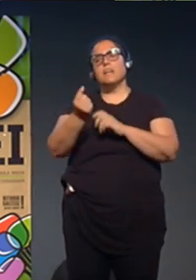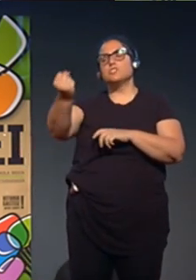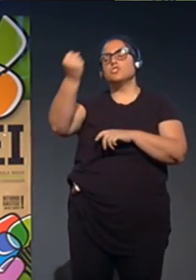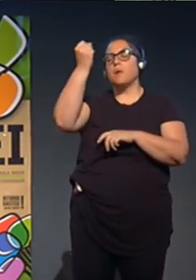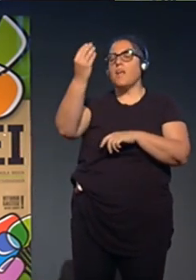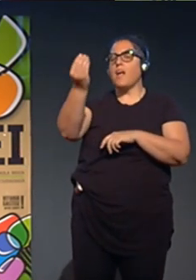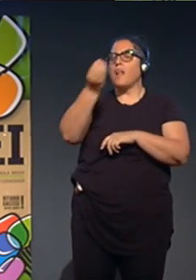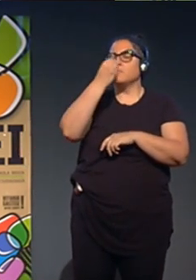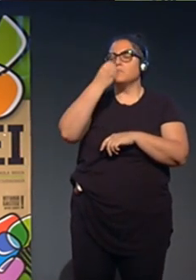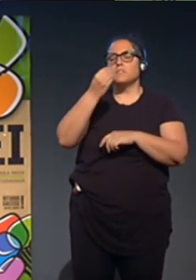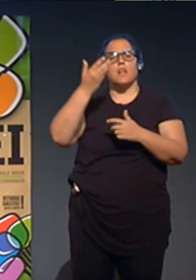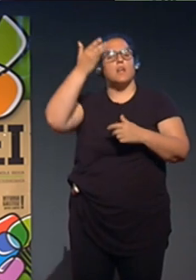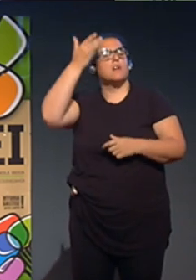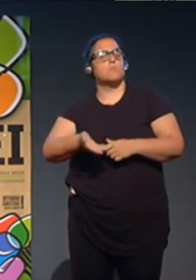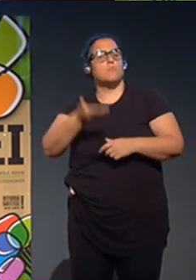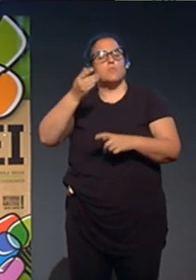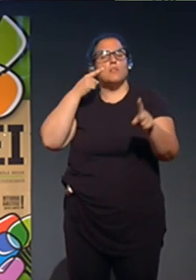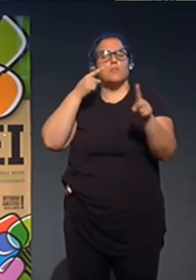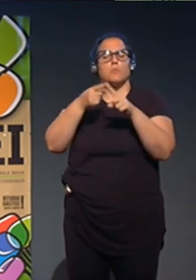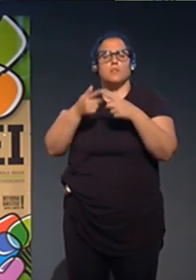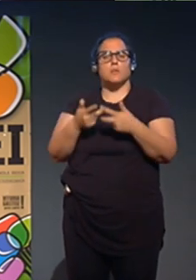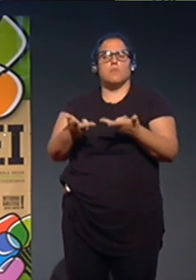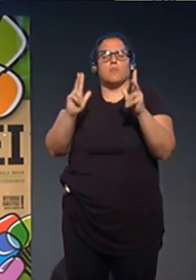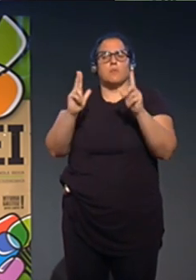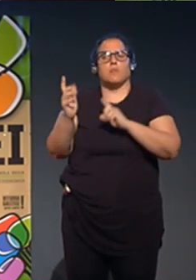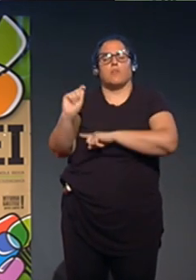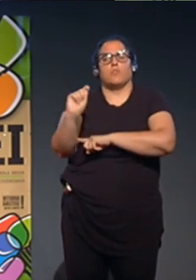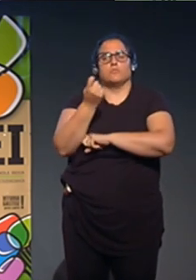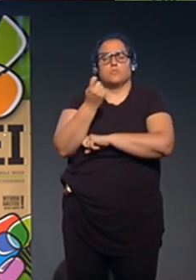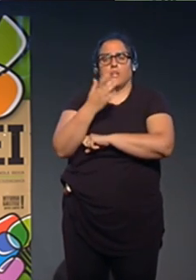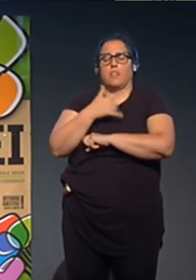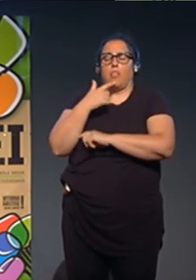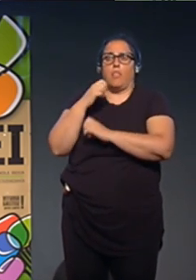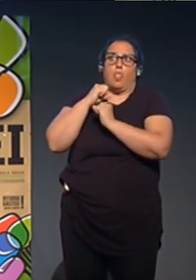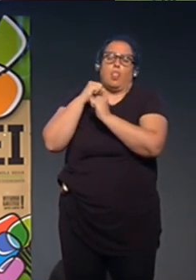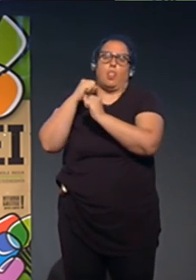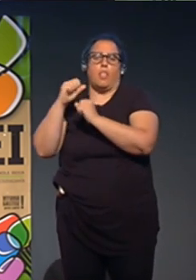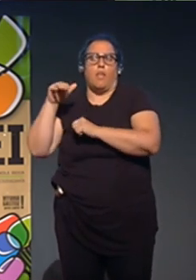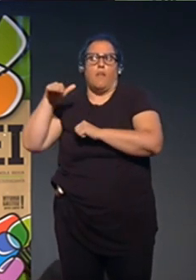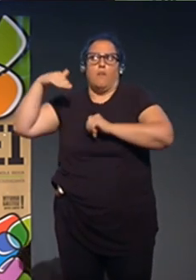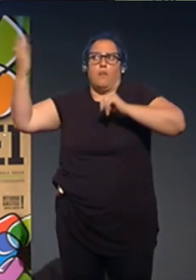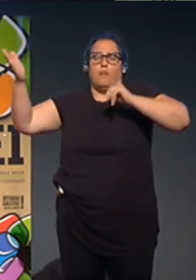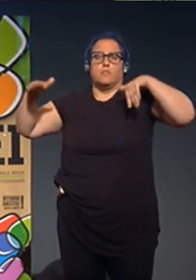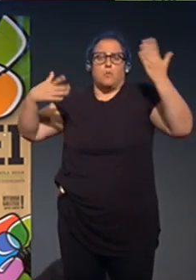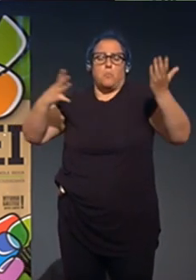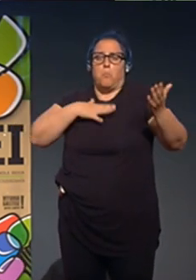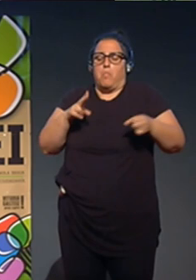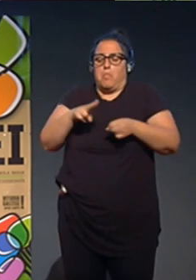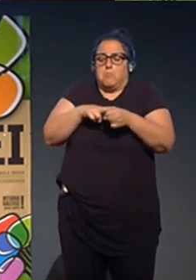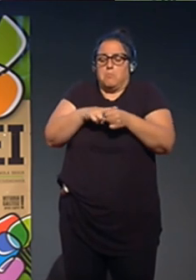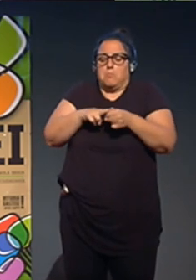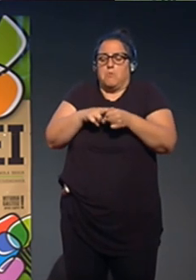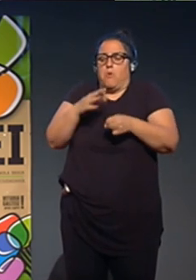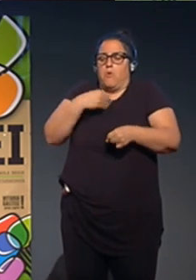alimentaria la no dependencia del exterior y por exterior repito puede ser a nivel de provincia o a nivel